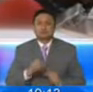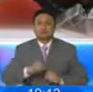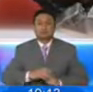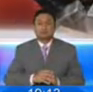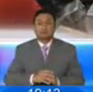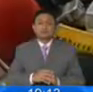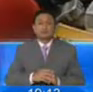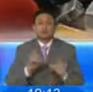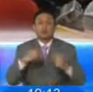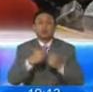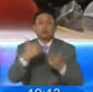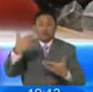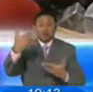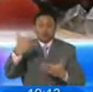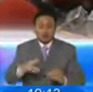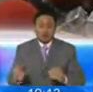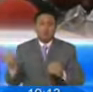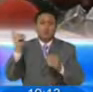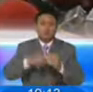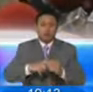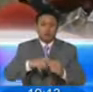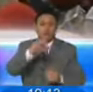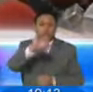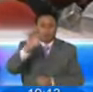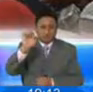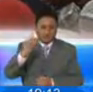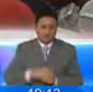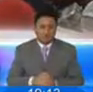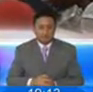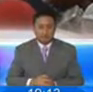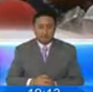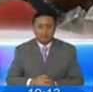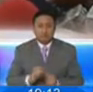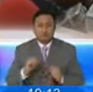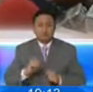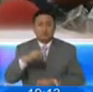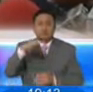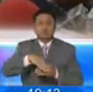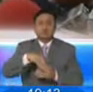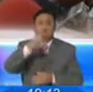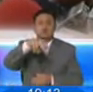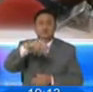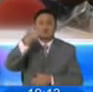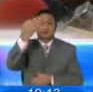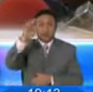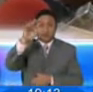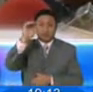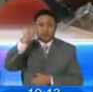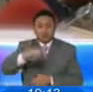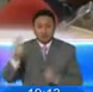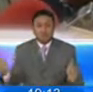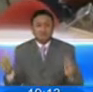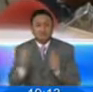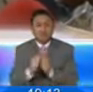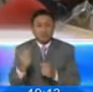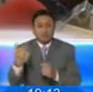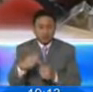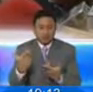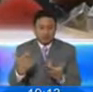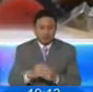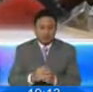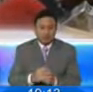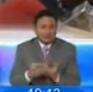Fuerza Ecuador, como ya lo ha dicho públicamente, y va a terciar en las elecciones del año 2019. Todavía no